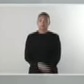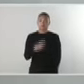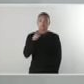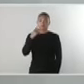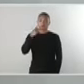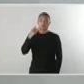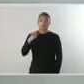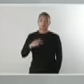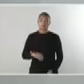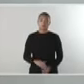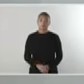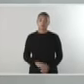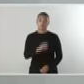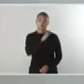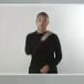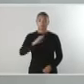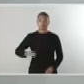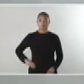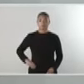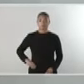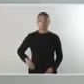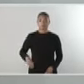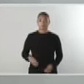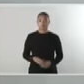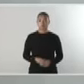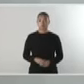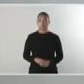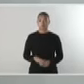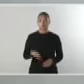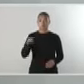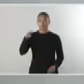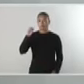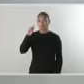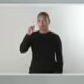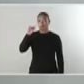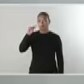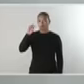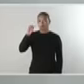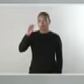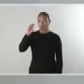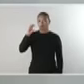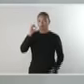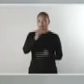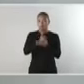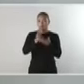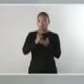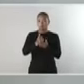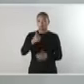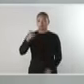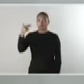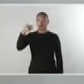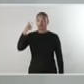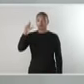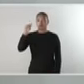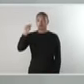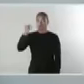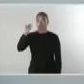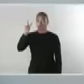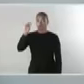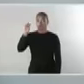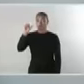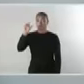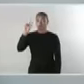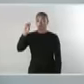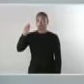palabra el candidato del partido movimiento ciudadano Gustavo Adolfo Cárdenas Gutiérrez Gracias